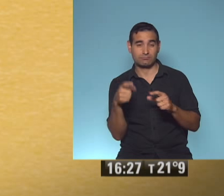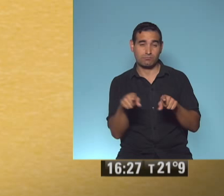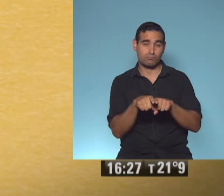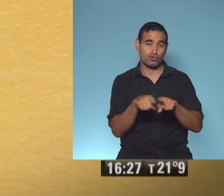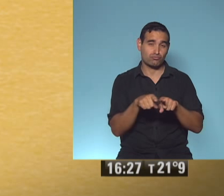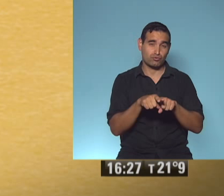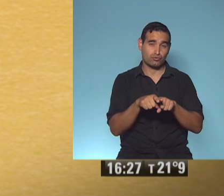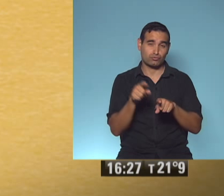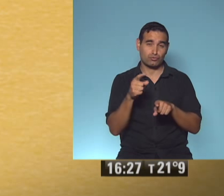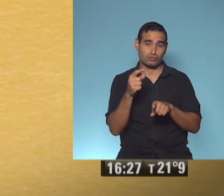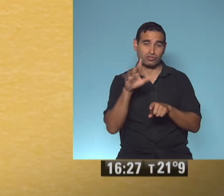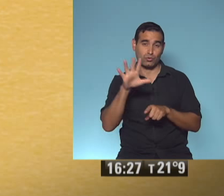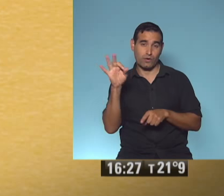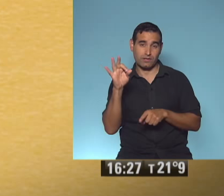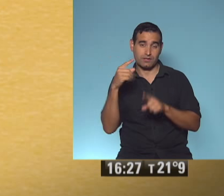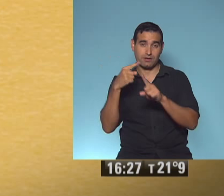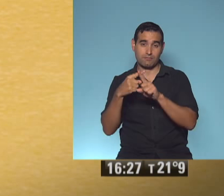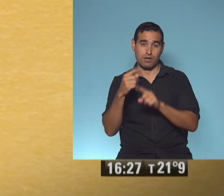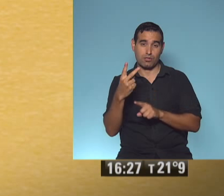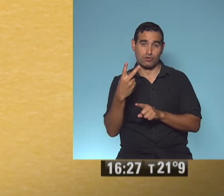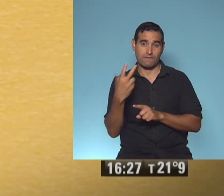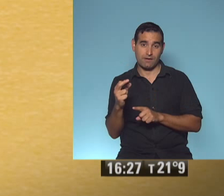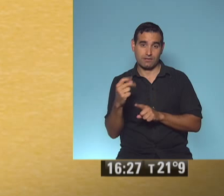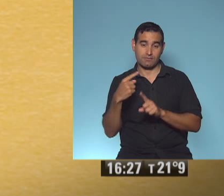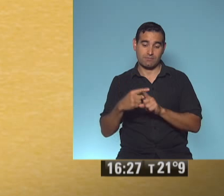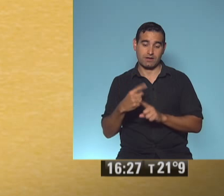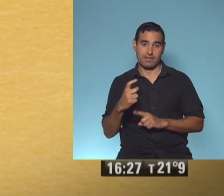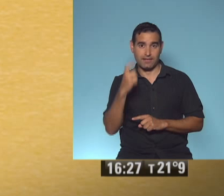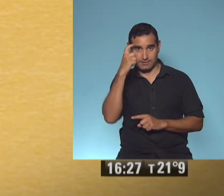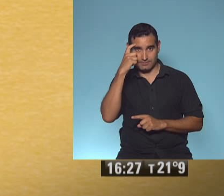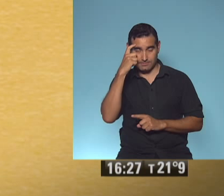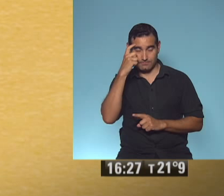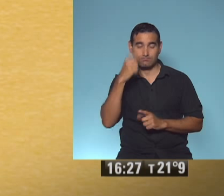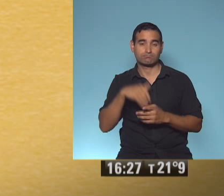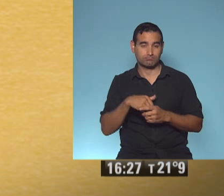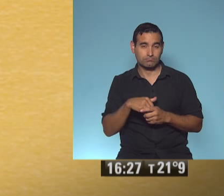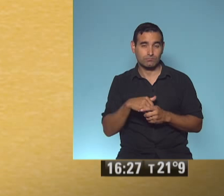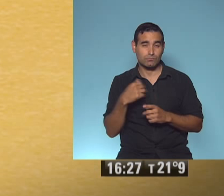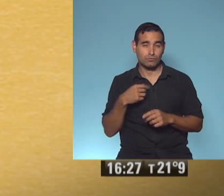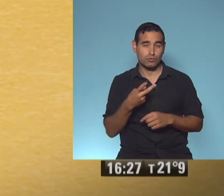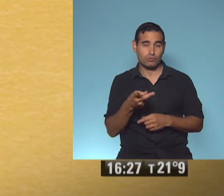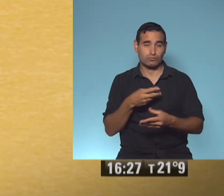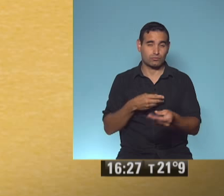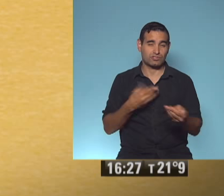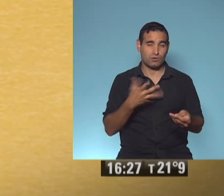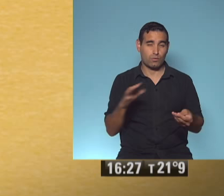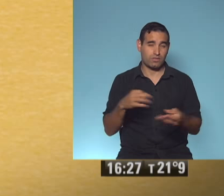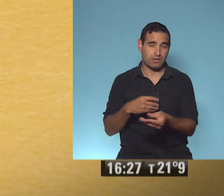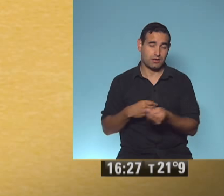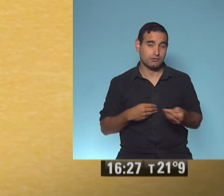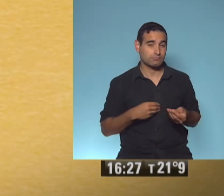que uno de 50, dos de 20 y uno de 10. Le cobro primero 50.